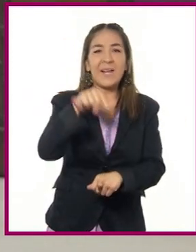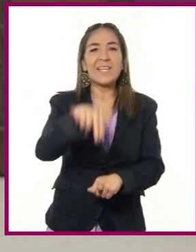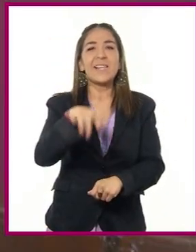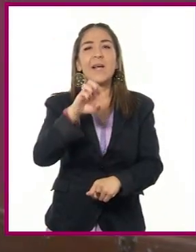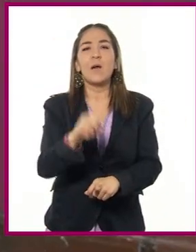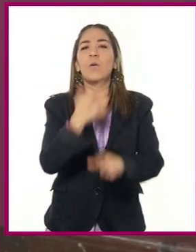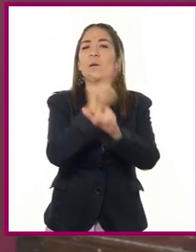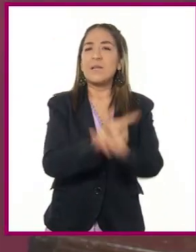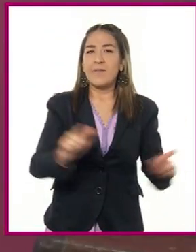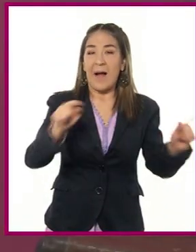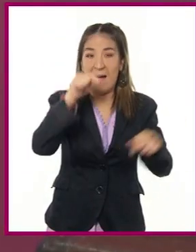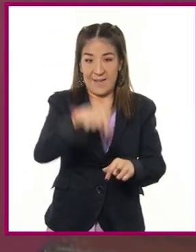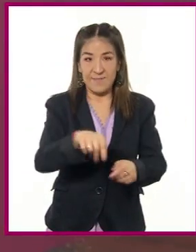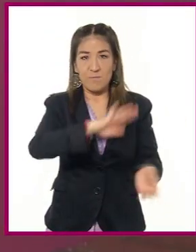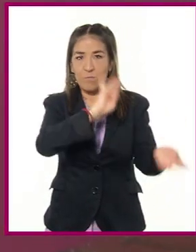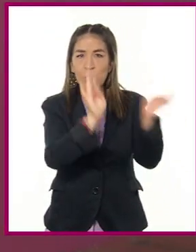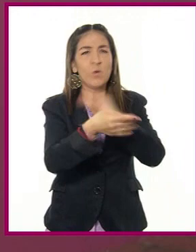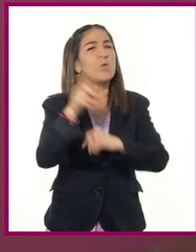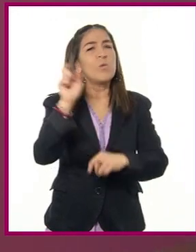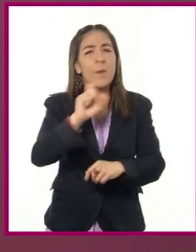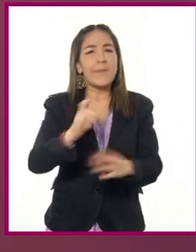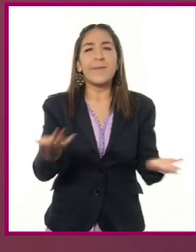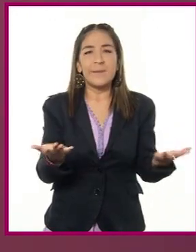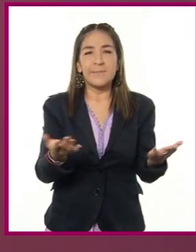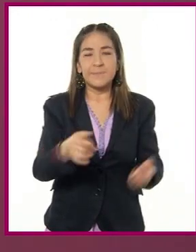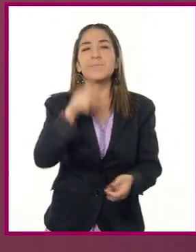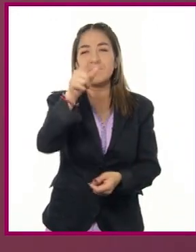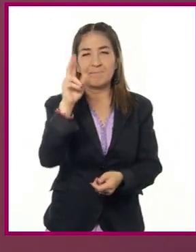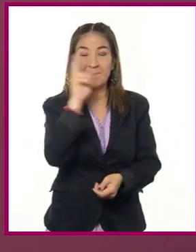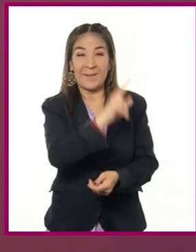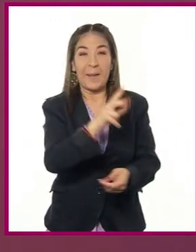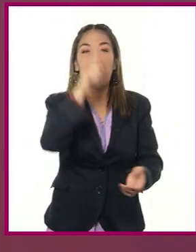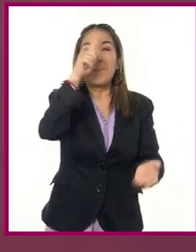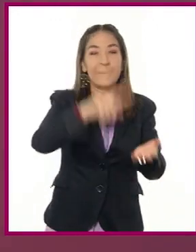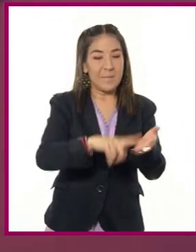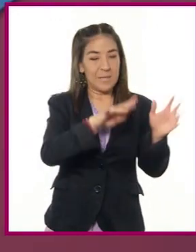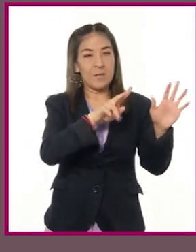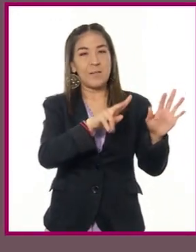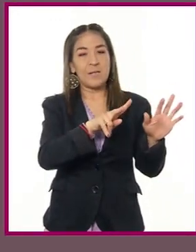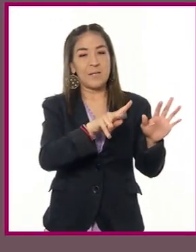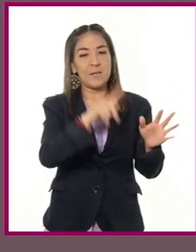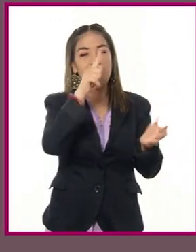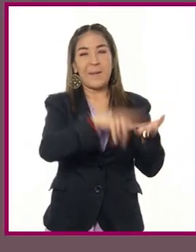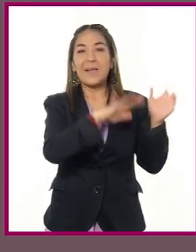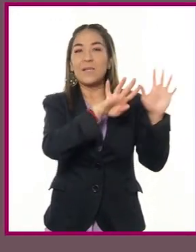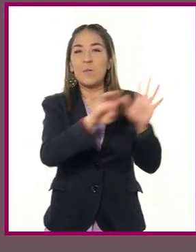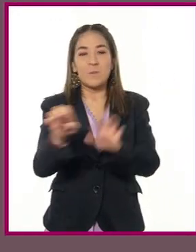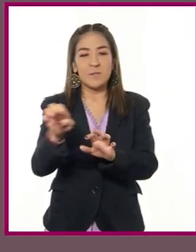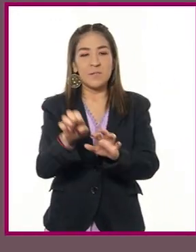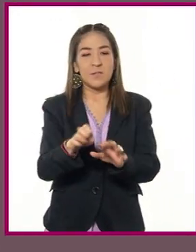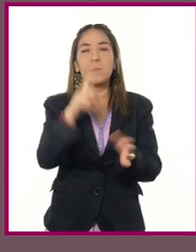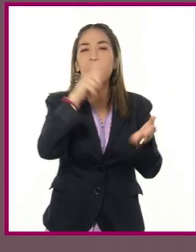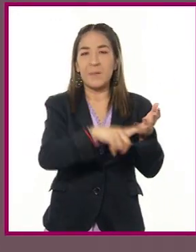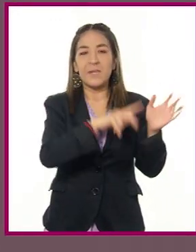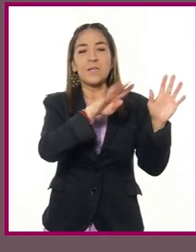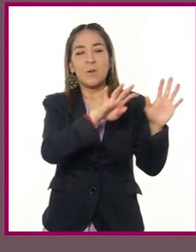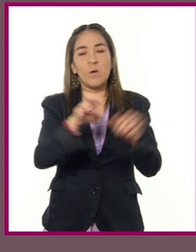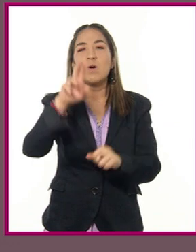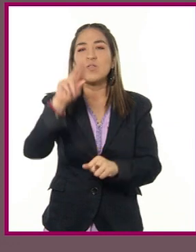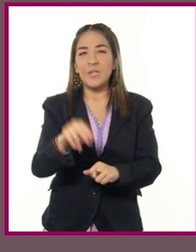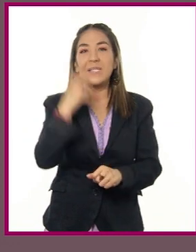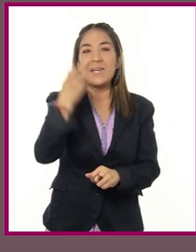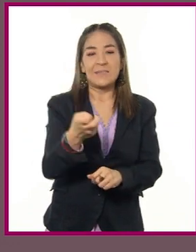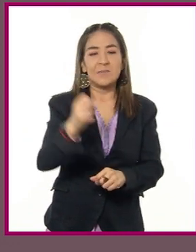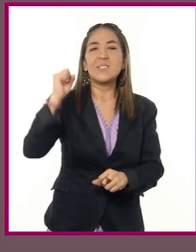mundo? Demos ahora un salto hacia los años 80 del siglo XX, a los gobiernos de Margaret Thatcher